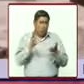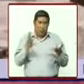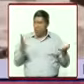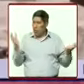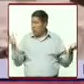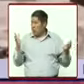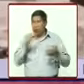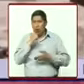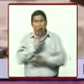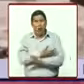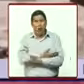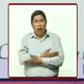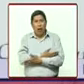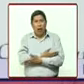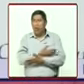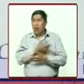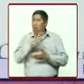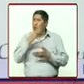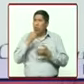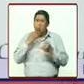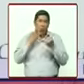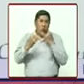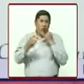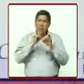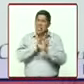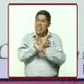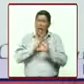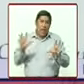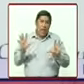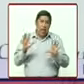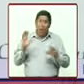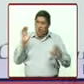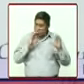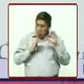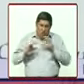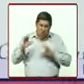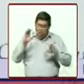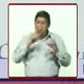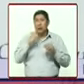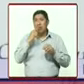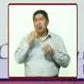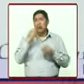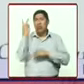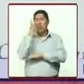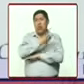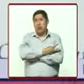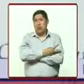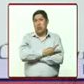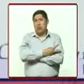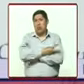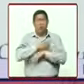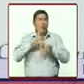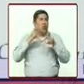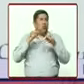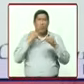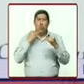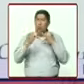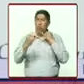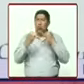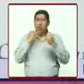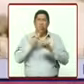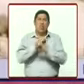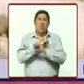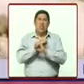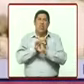su paradero. No reportó a las autoridades, estuvo buscándola, según su versión, 2 días sin reportar absolutamente a